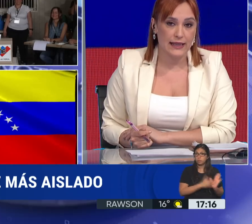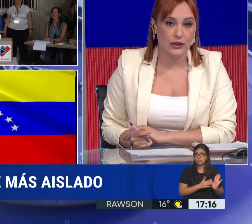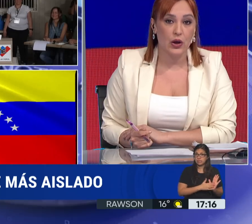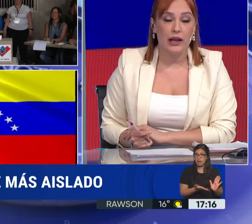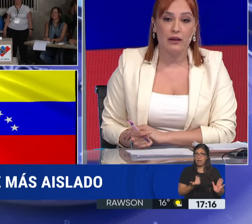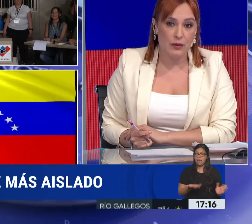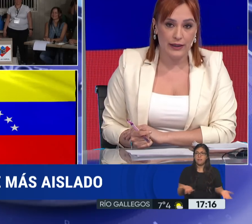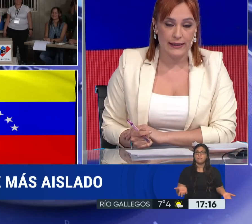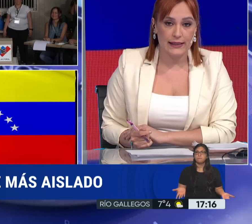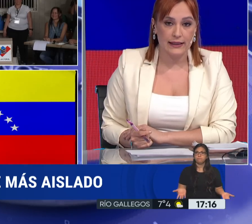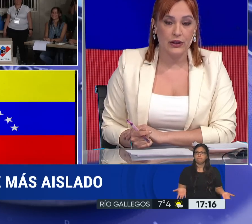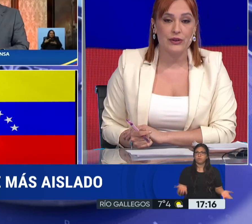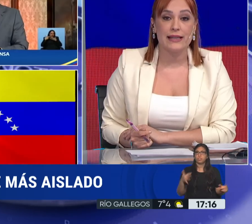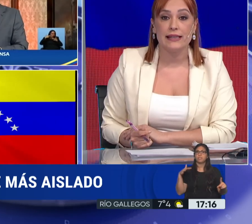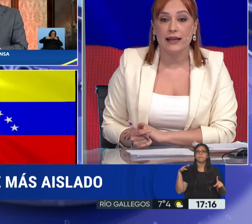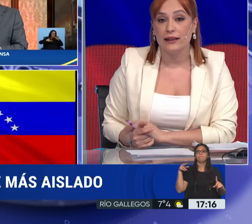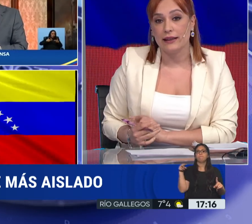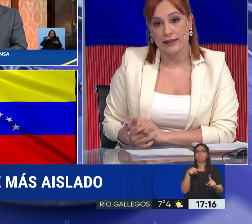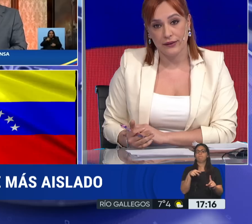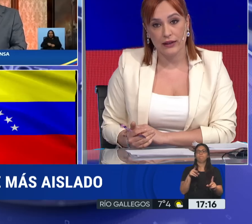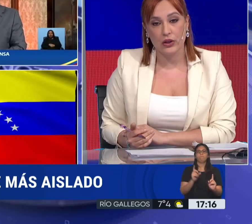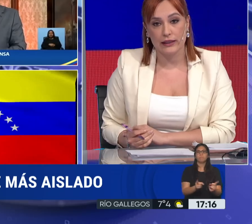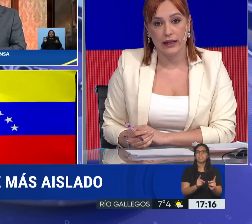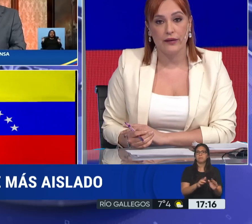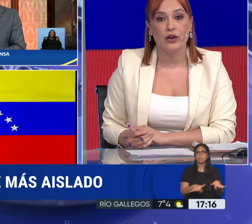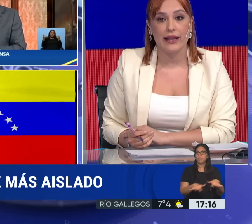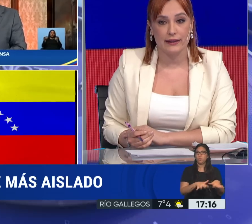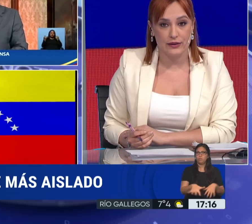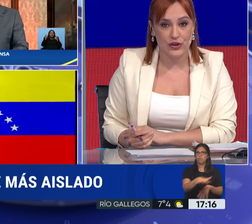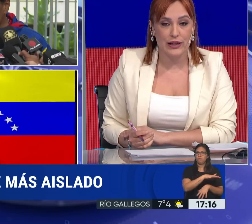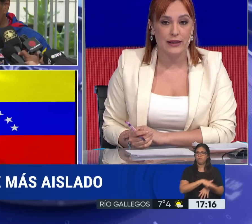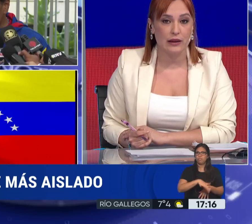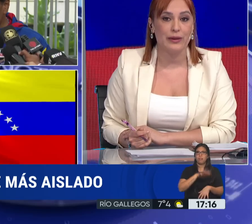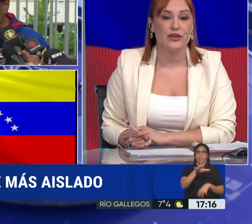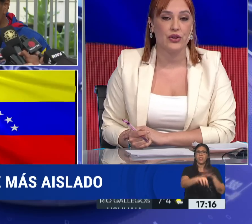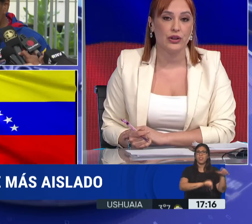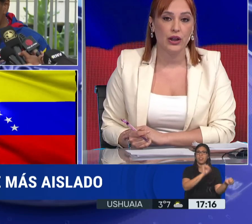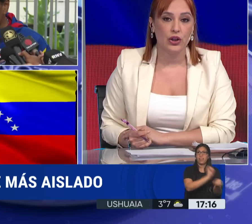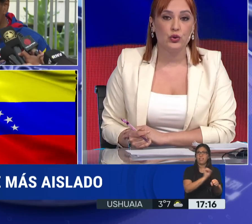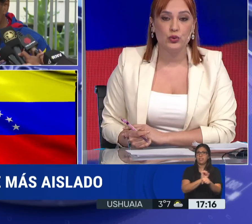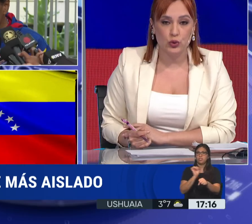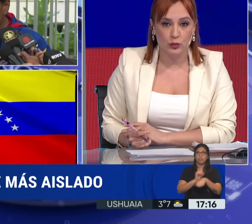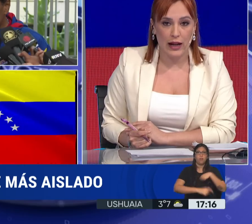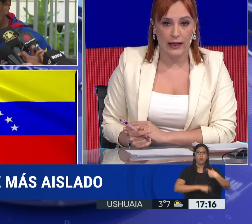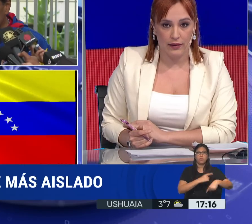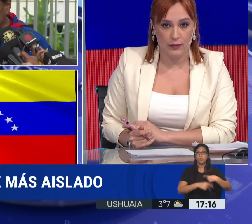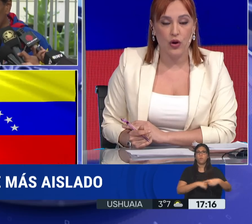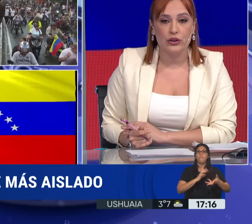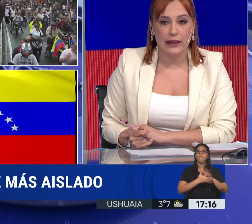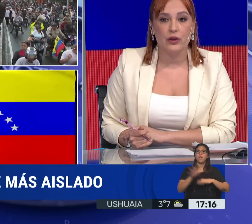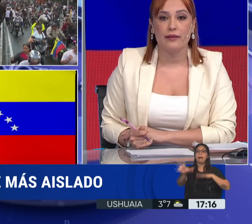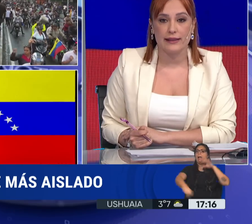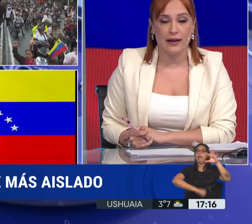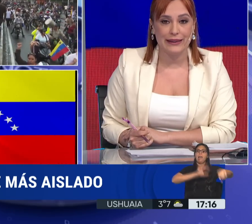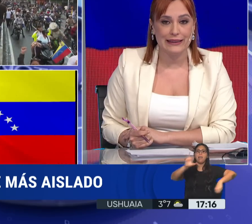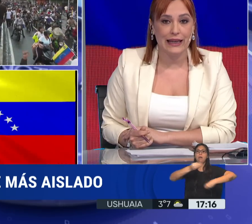sigue siendo el mismo en ese sentido, se sigue intensificando lo que tiene que ver con las detenciones y esta operación Tuntum a la que venimos